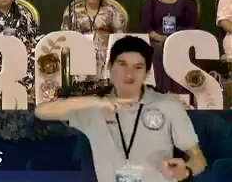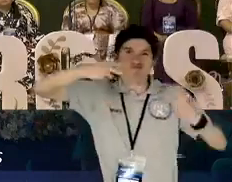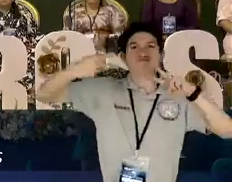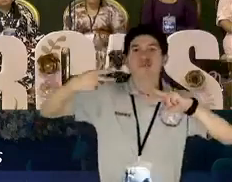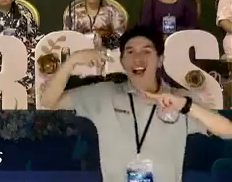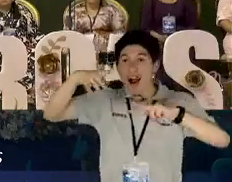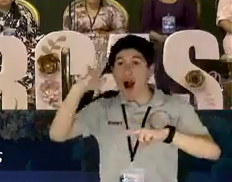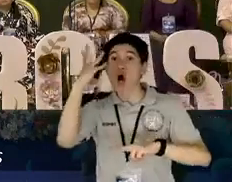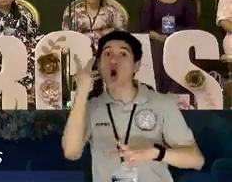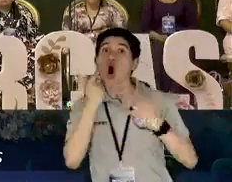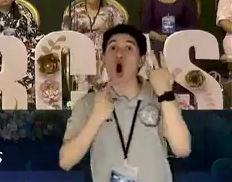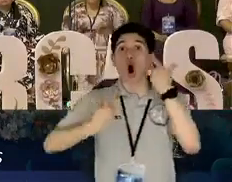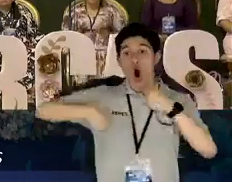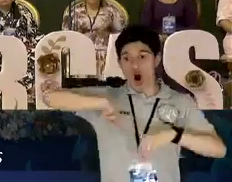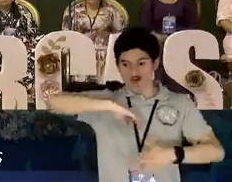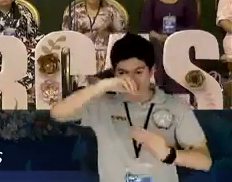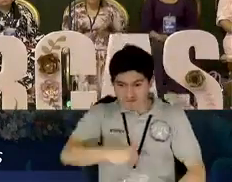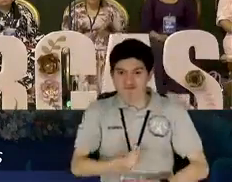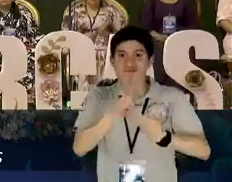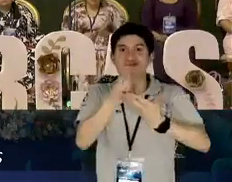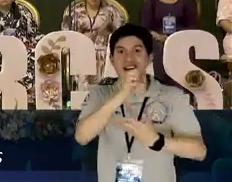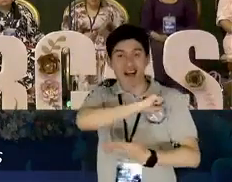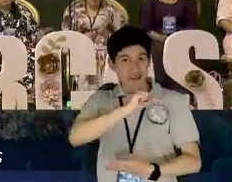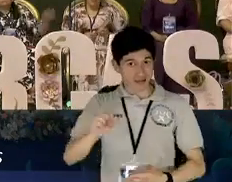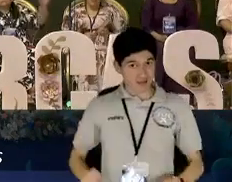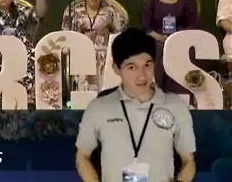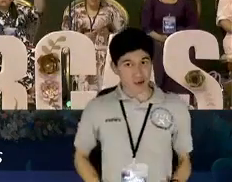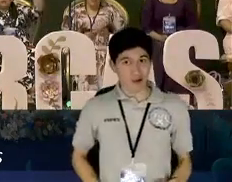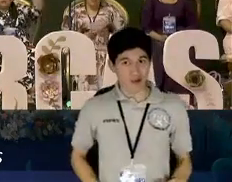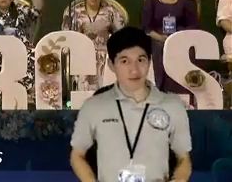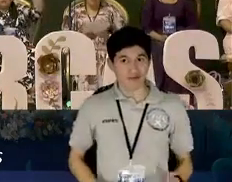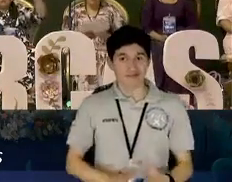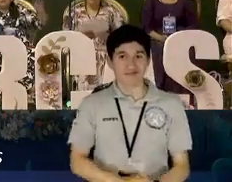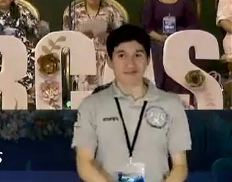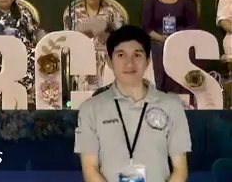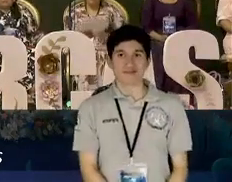los días nos renovamos en el Señor.